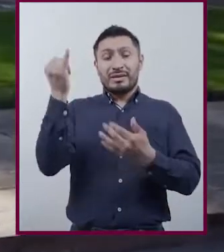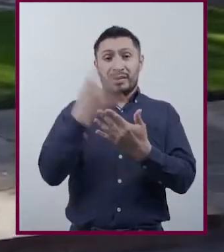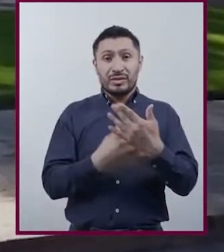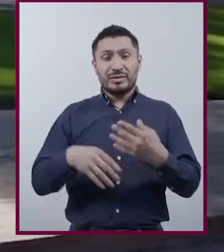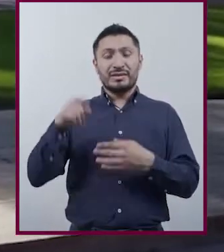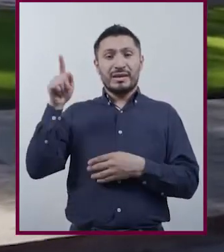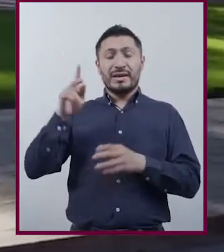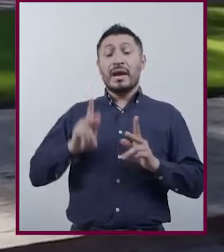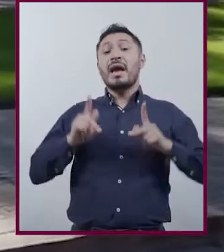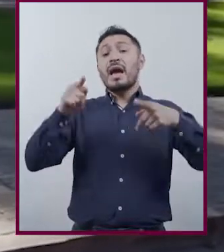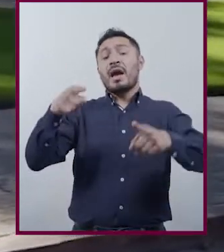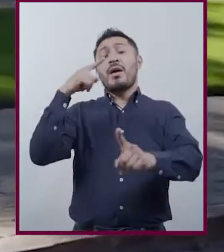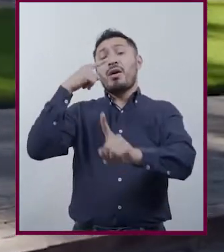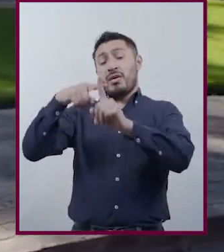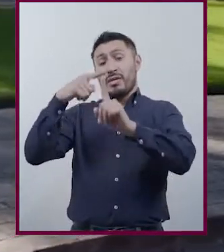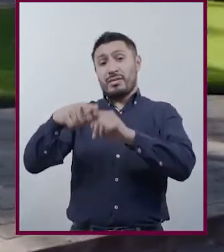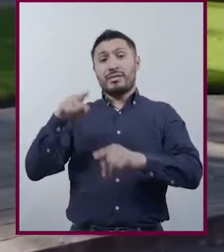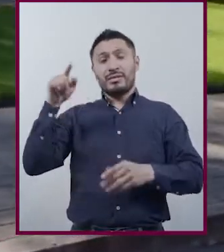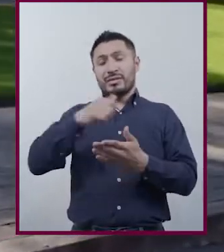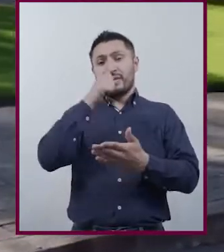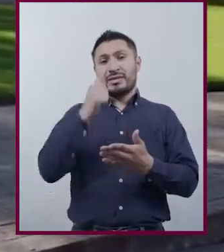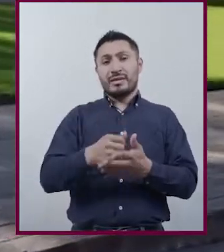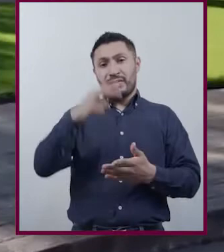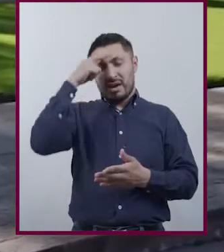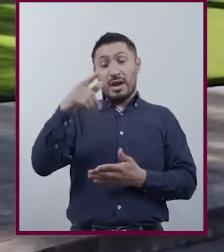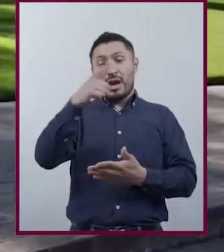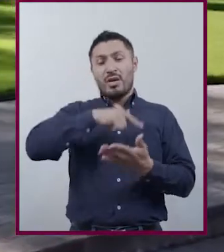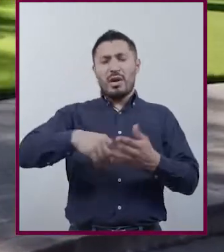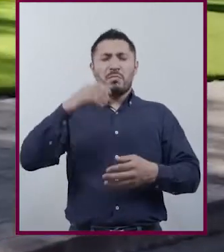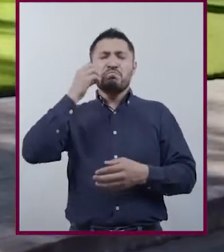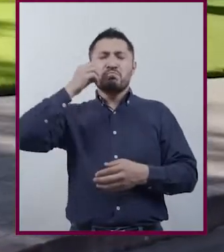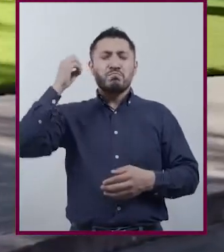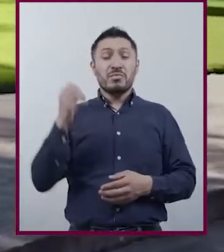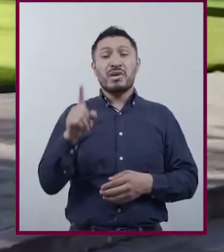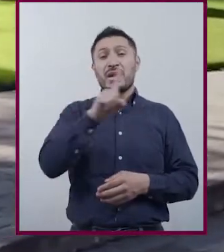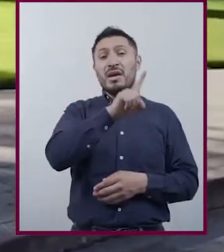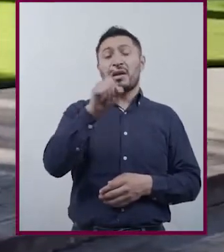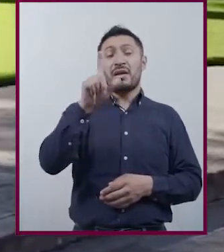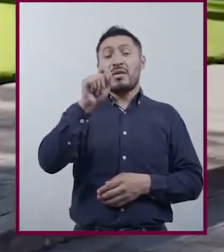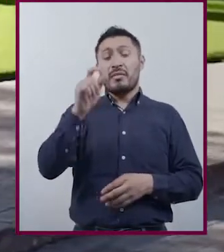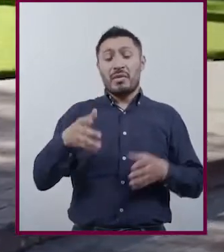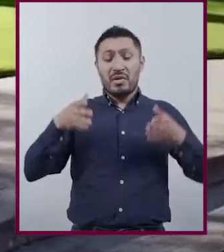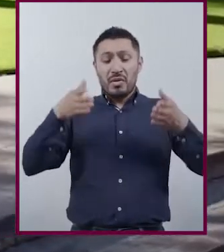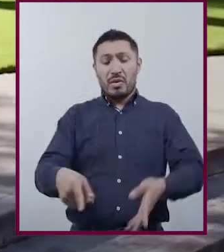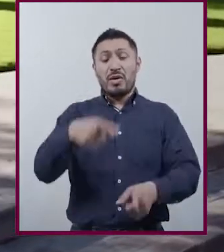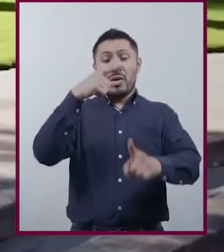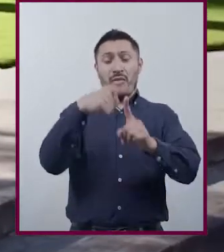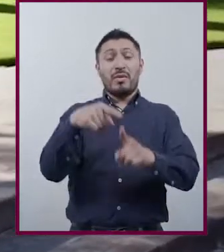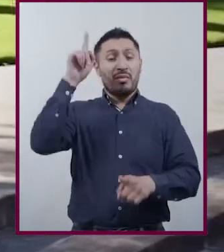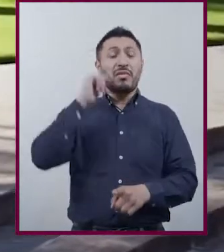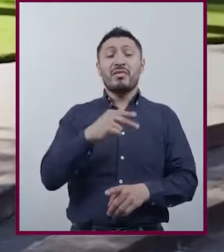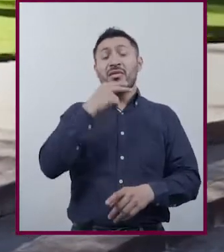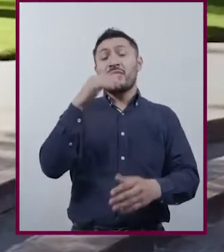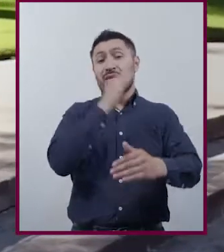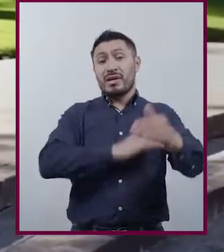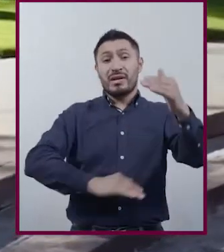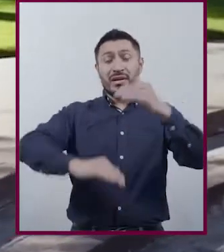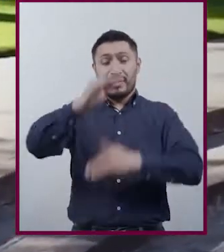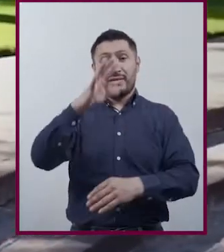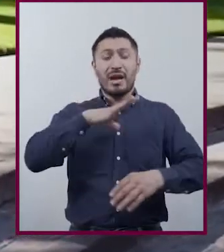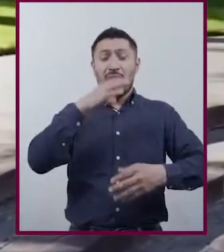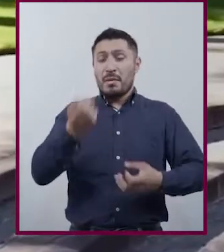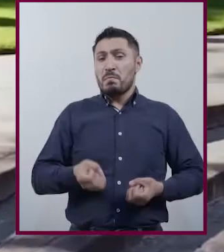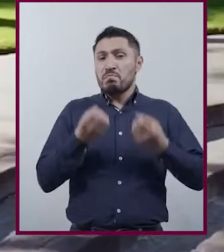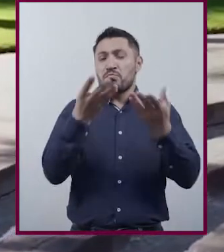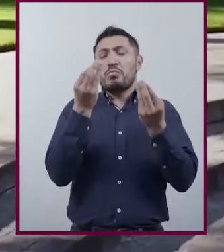México. Se trata de un espacio precioso con casi 120 tumbas de mujeres y hombres destacados que han aportado